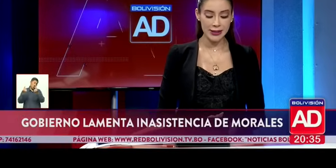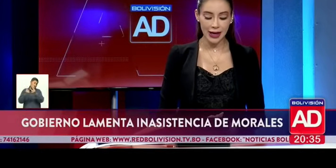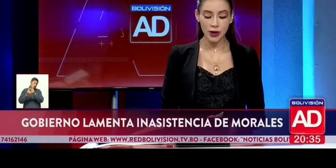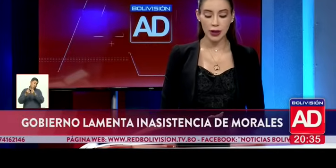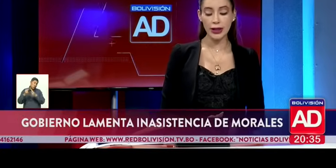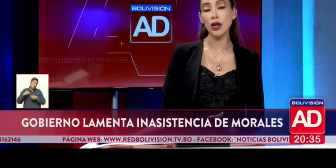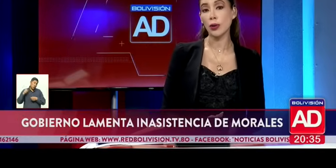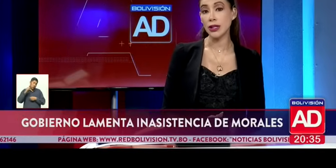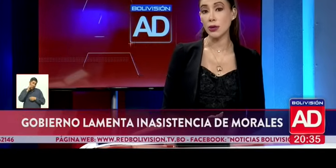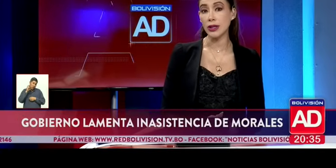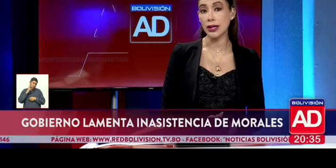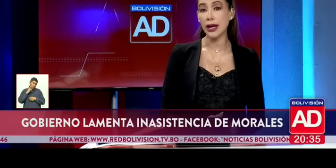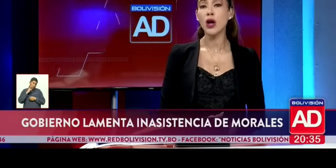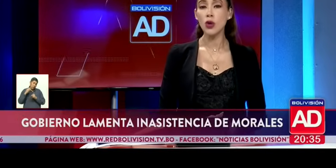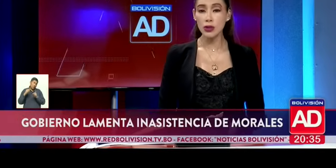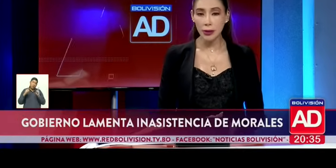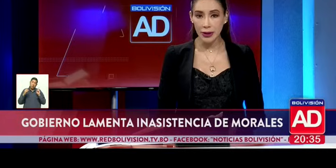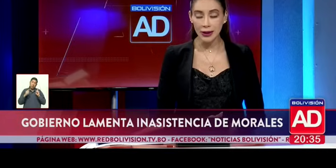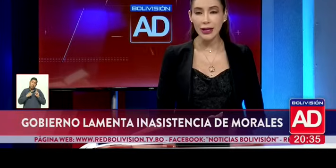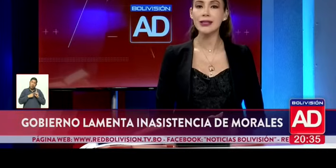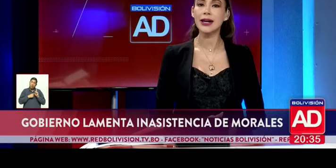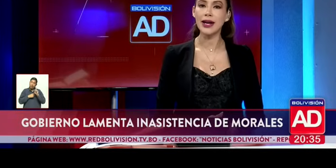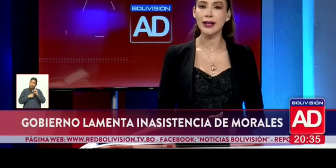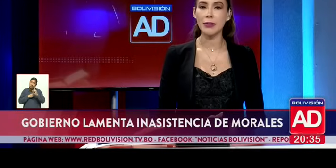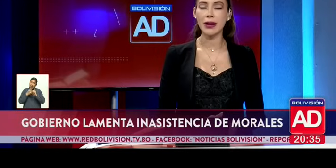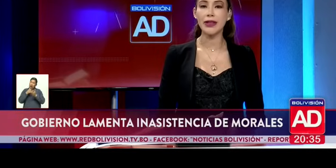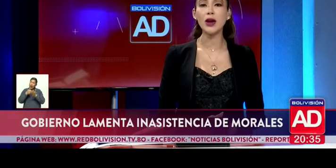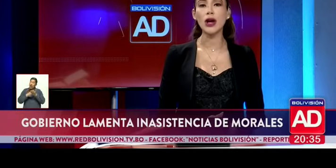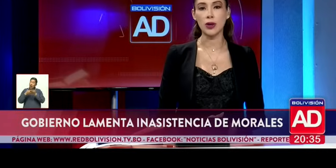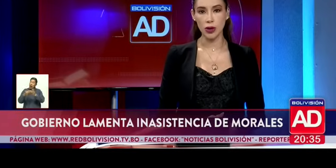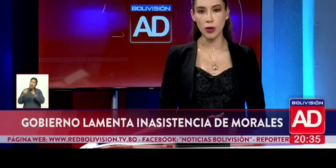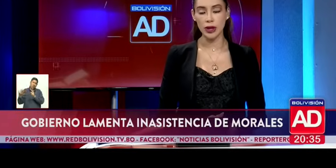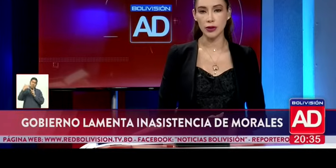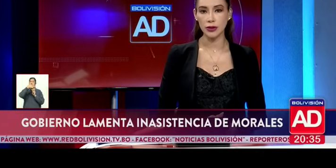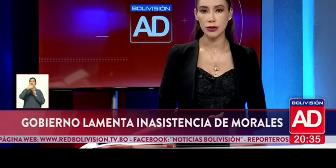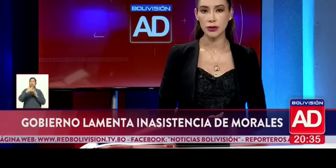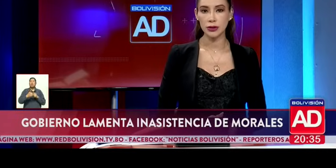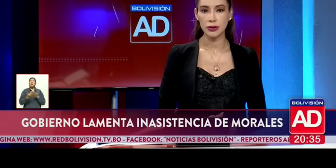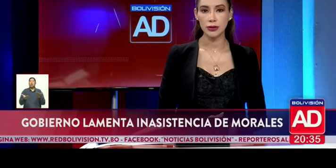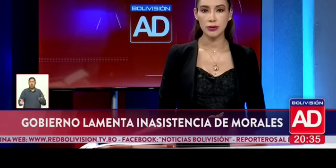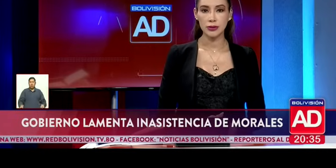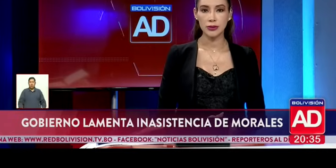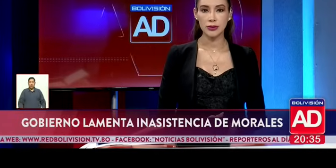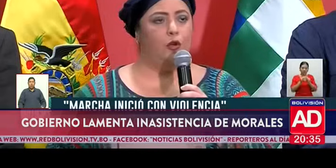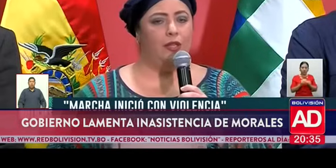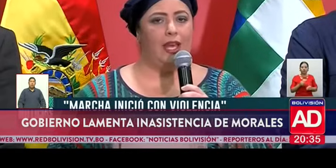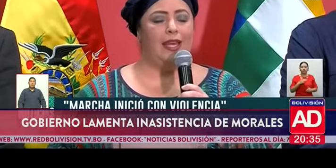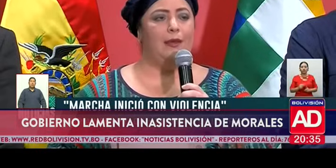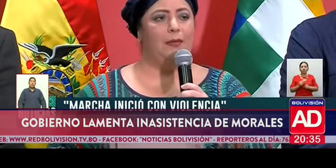al emisario que tenía el objetivo de entregar justamente esta carta para dialogar con el gobierno.